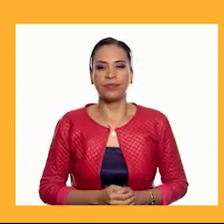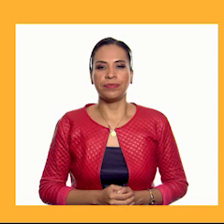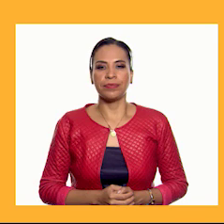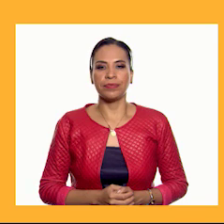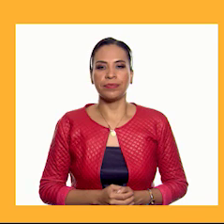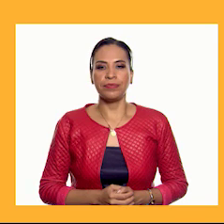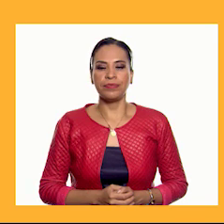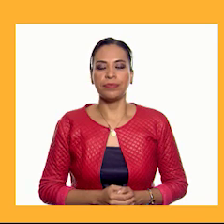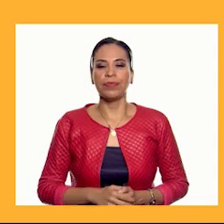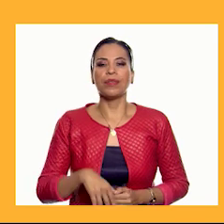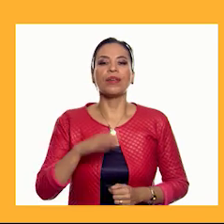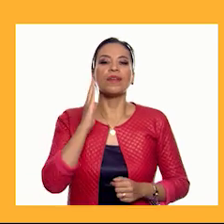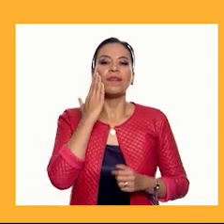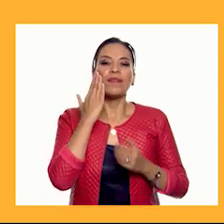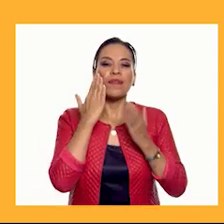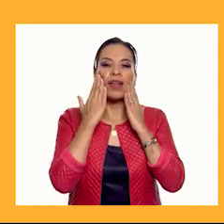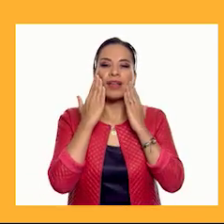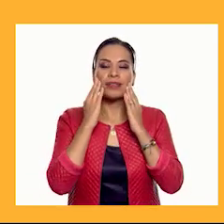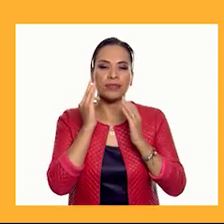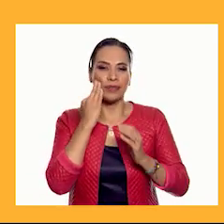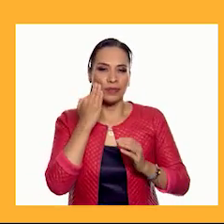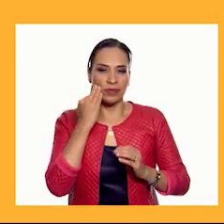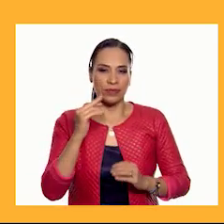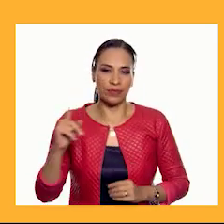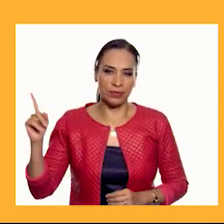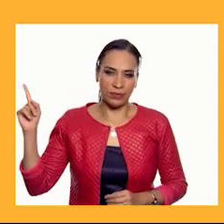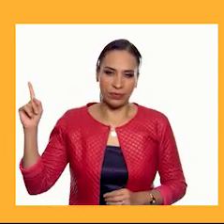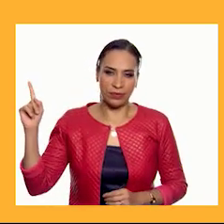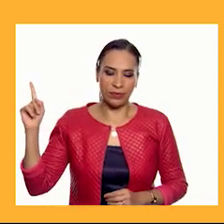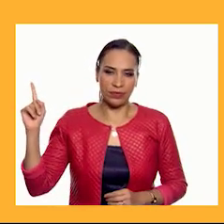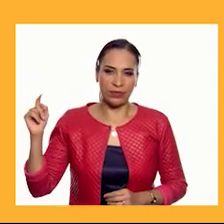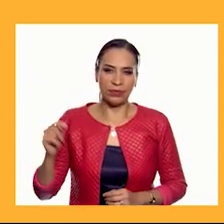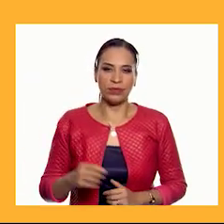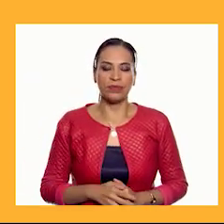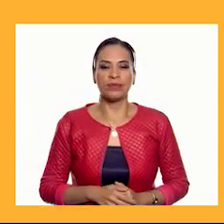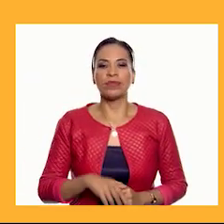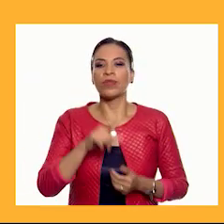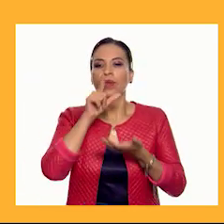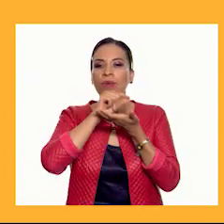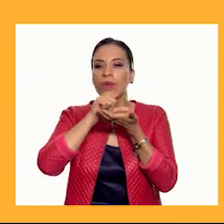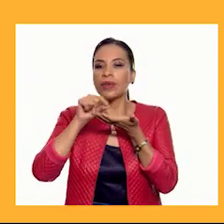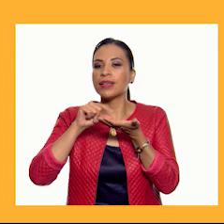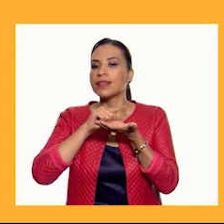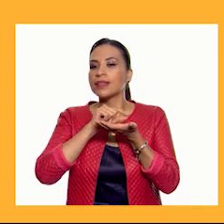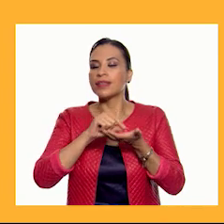buzon.escolar@nube.sep.gob.mx. Facebook, @sep.mx. Twitter,